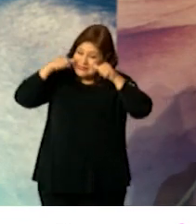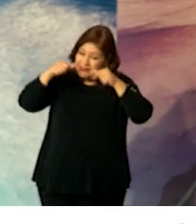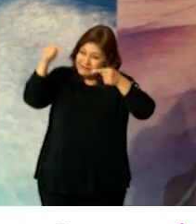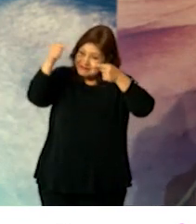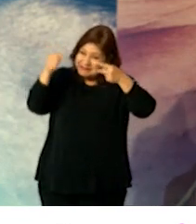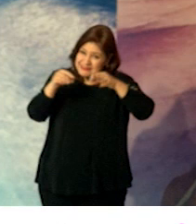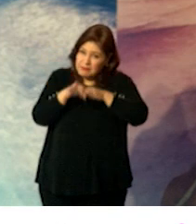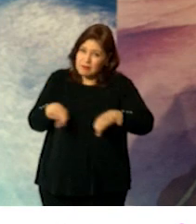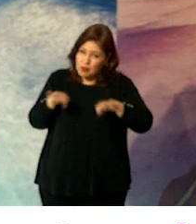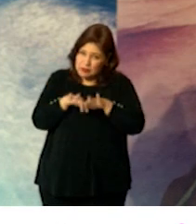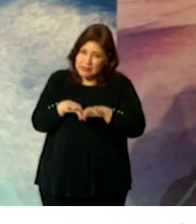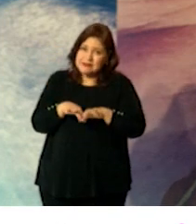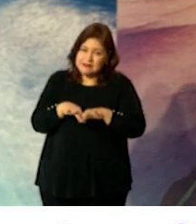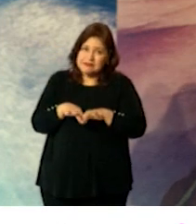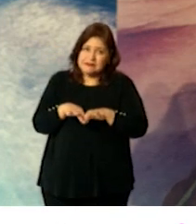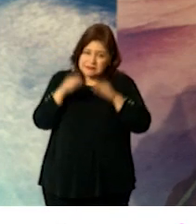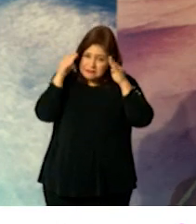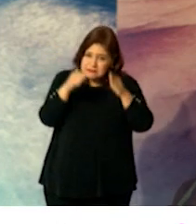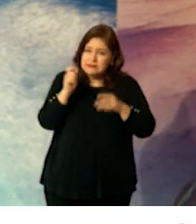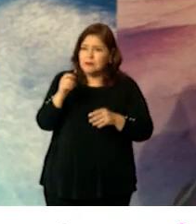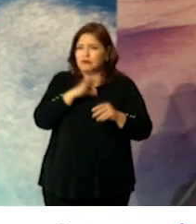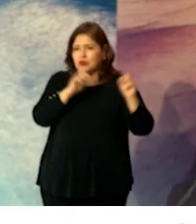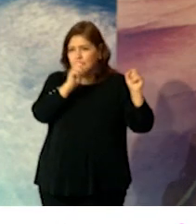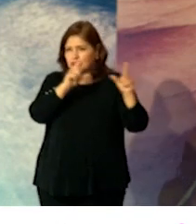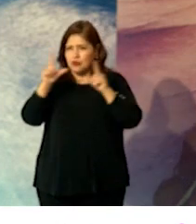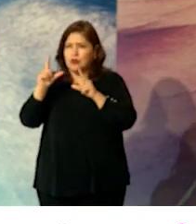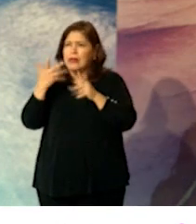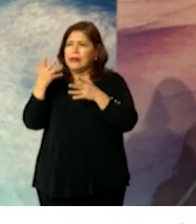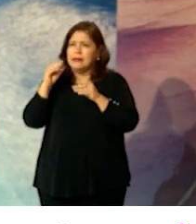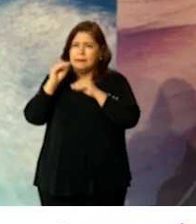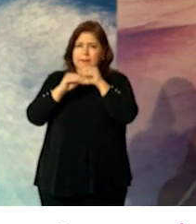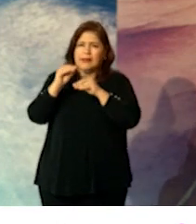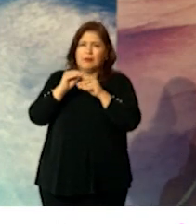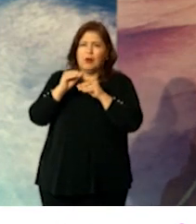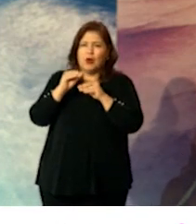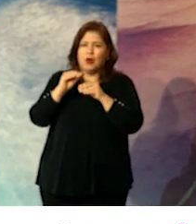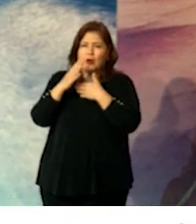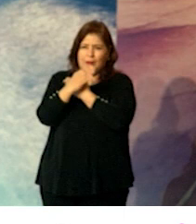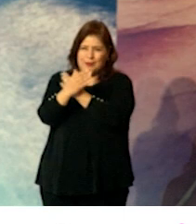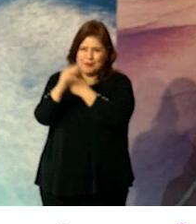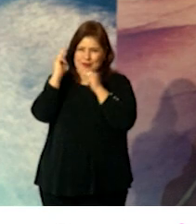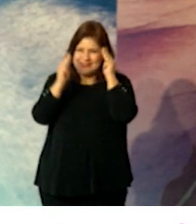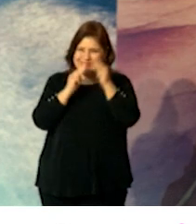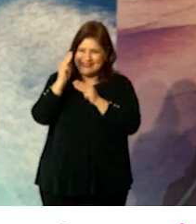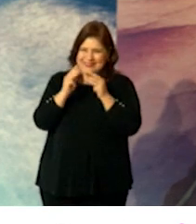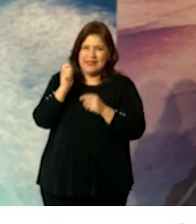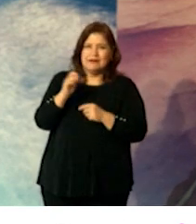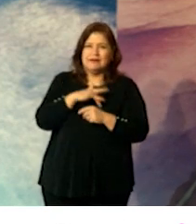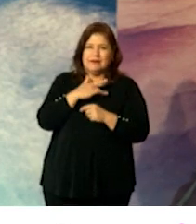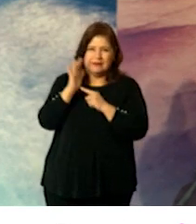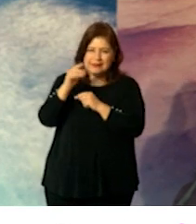Y ahorita, si es posible, van a poner una diapositiva hecha como en el Museo del Papalote, puro para niños, en los que